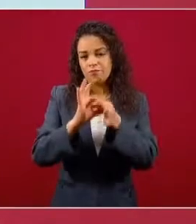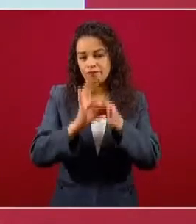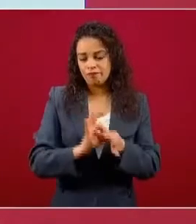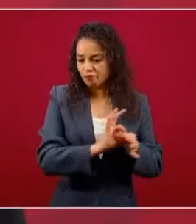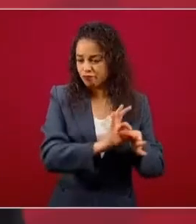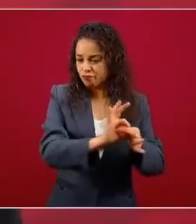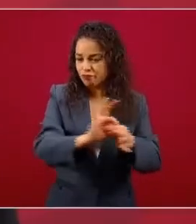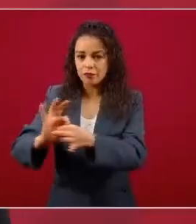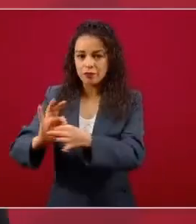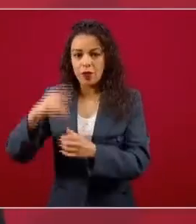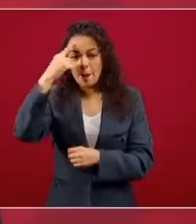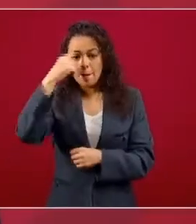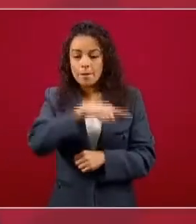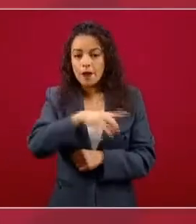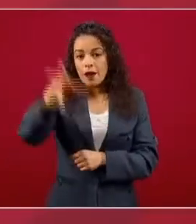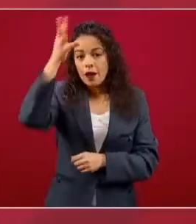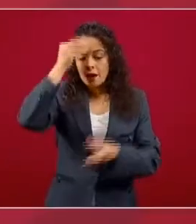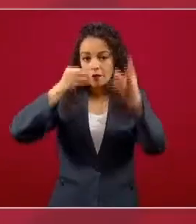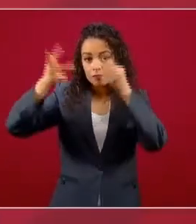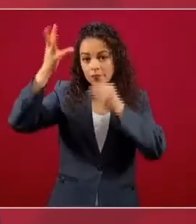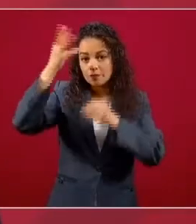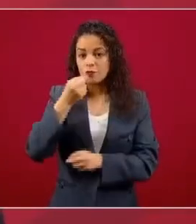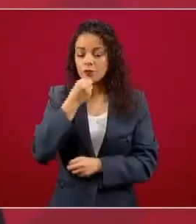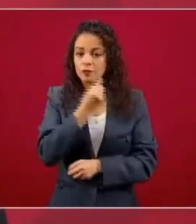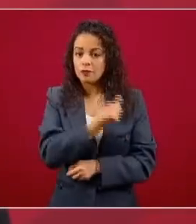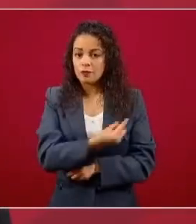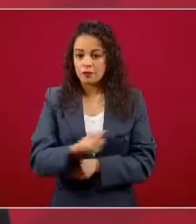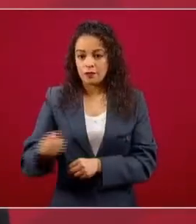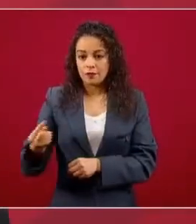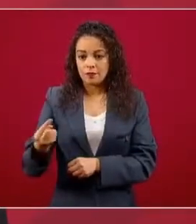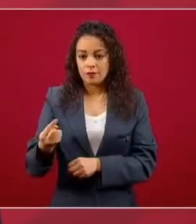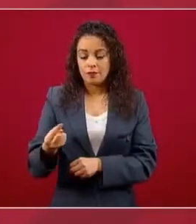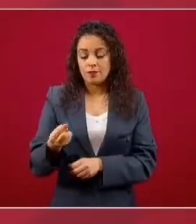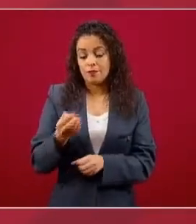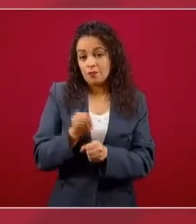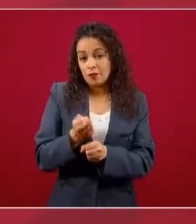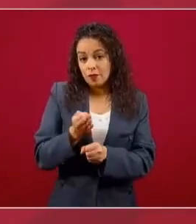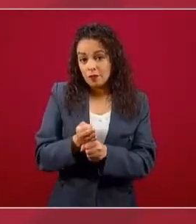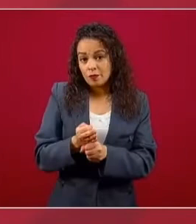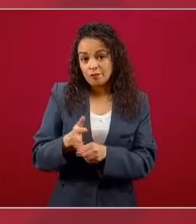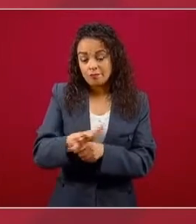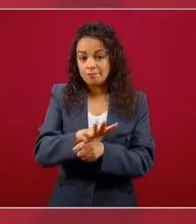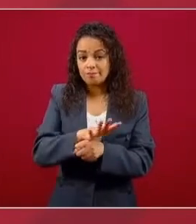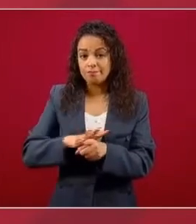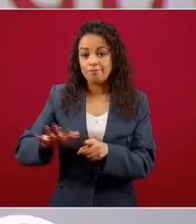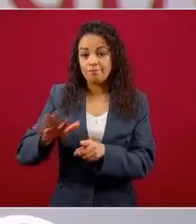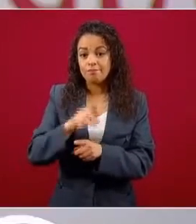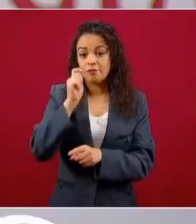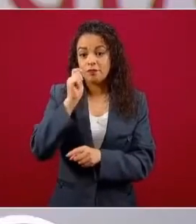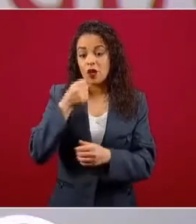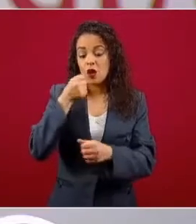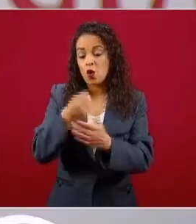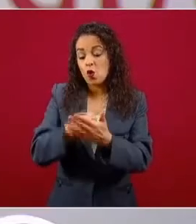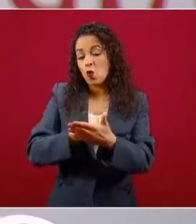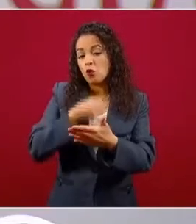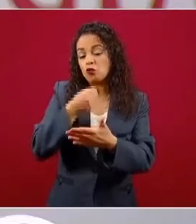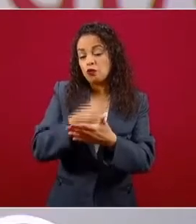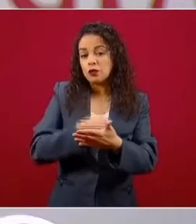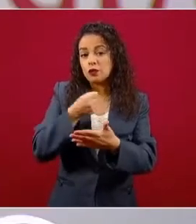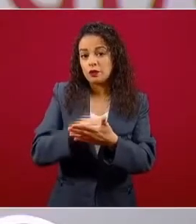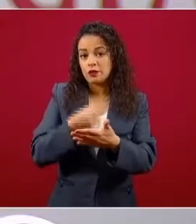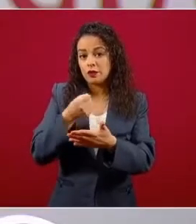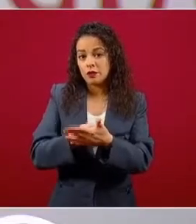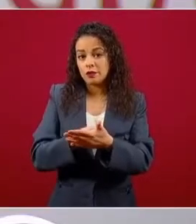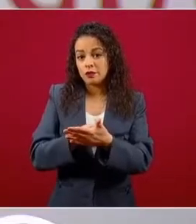en medio de una lucha contra un enemigo común a toda la humanidad y en el centro